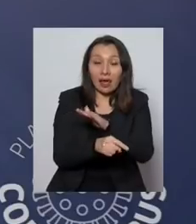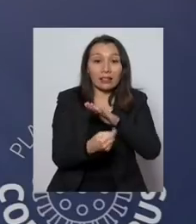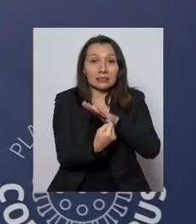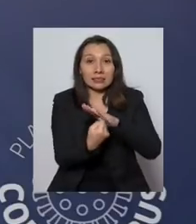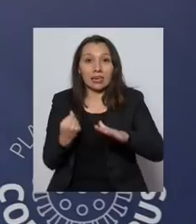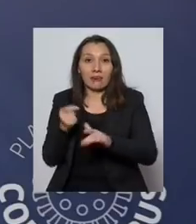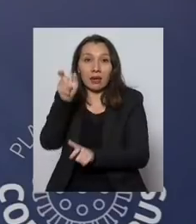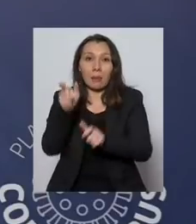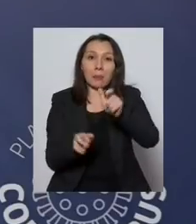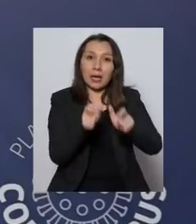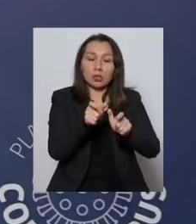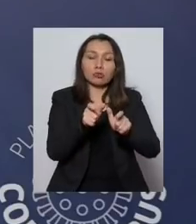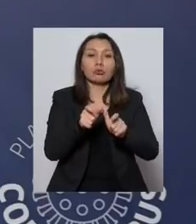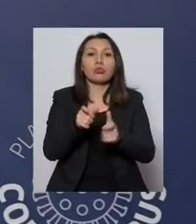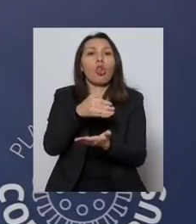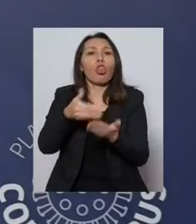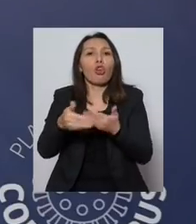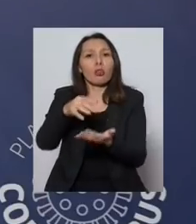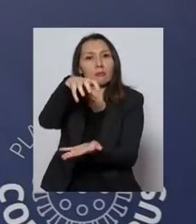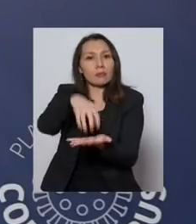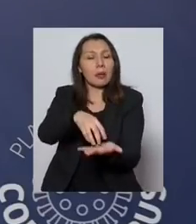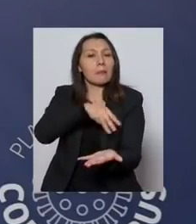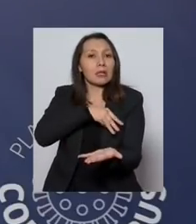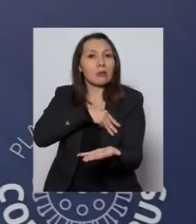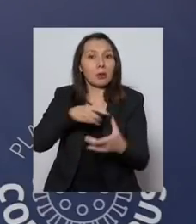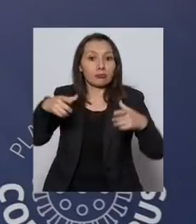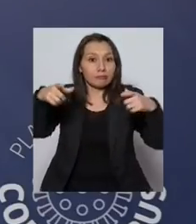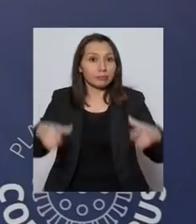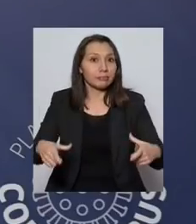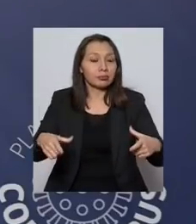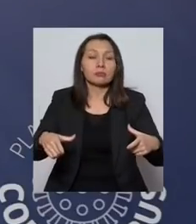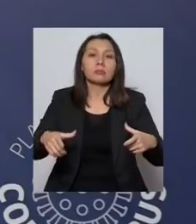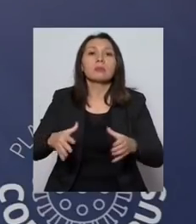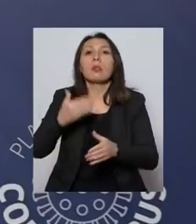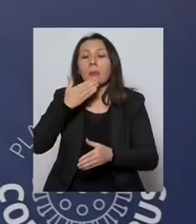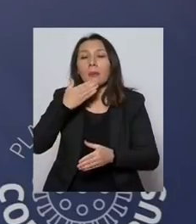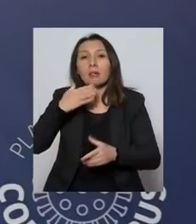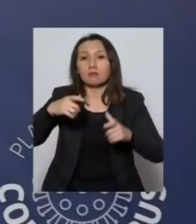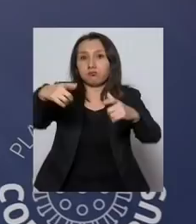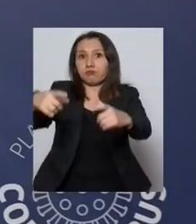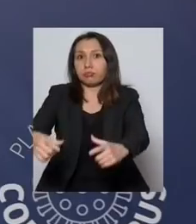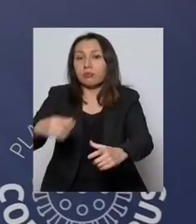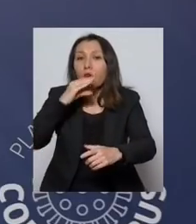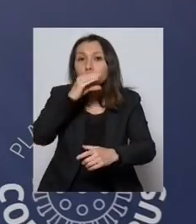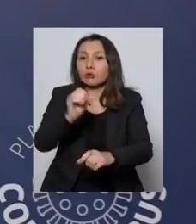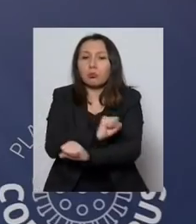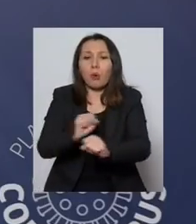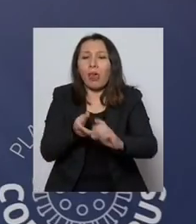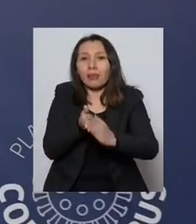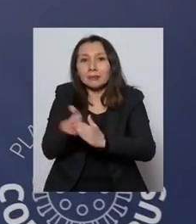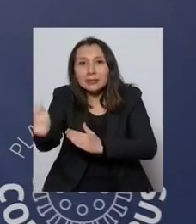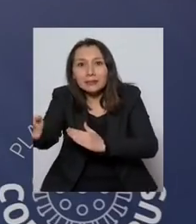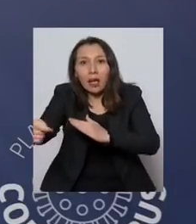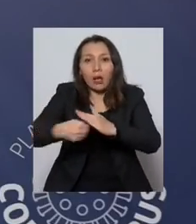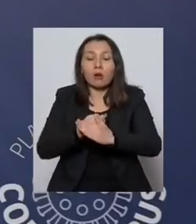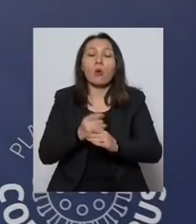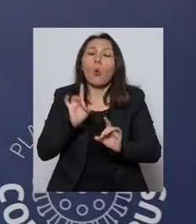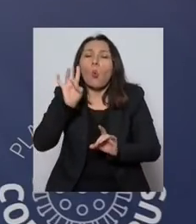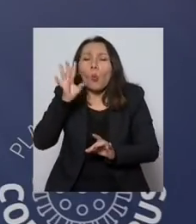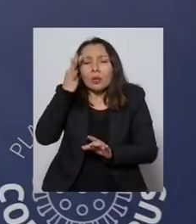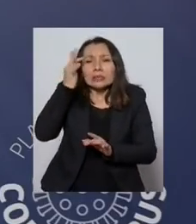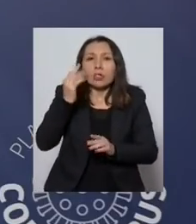salir personas desde la región metropolitana y tampoco desde el Gran Concepción, salvo en las excepciones que he